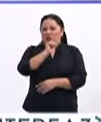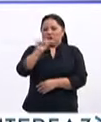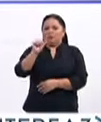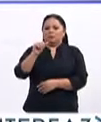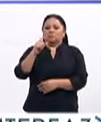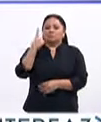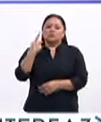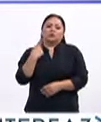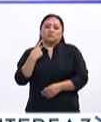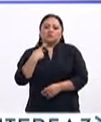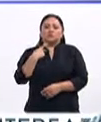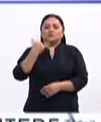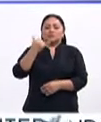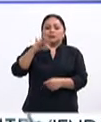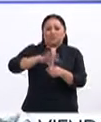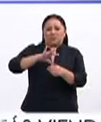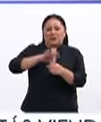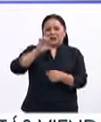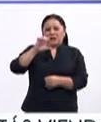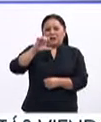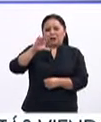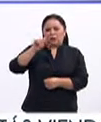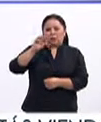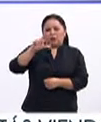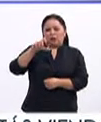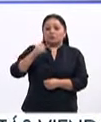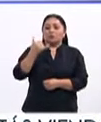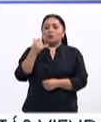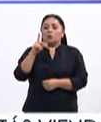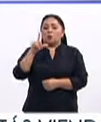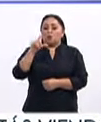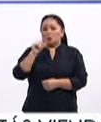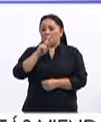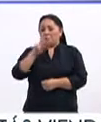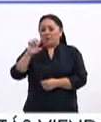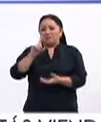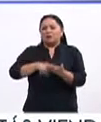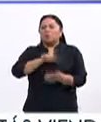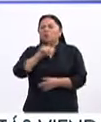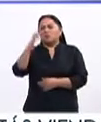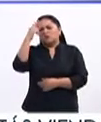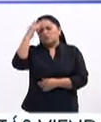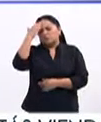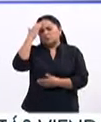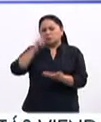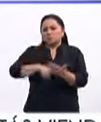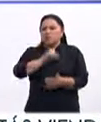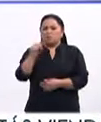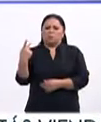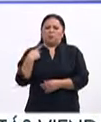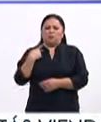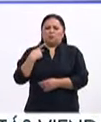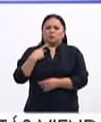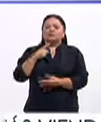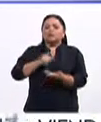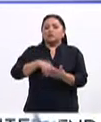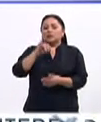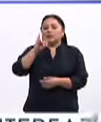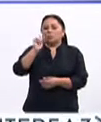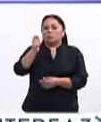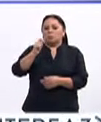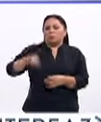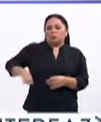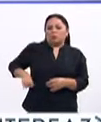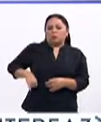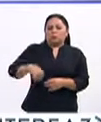Organizaciones Políticas y Procesos Electorales, LOPE, la cual reconoce a los partidos políticos como entidades